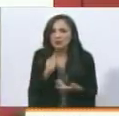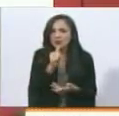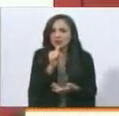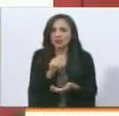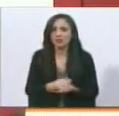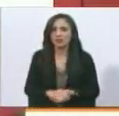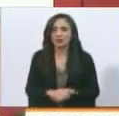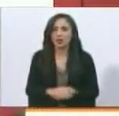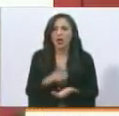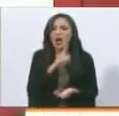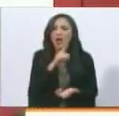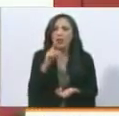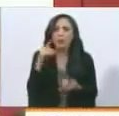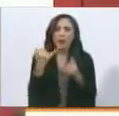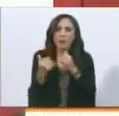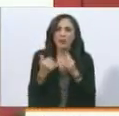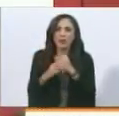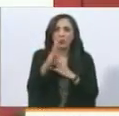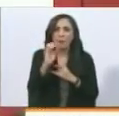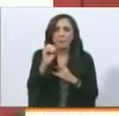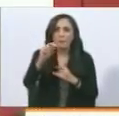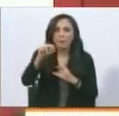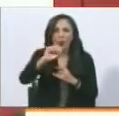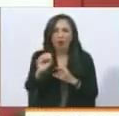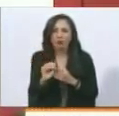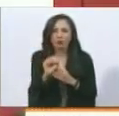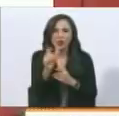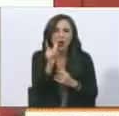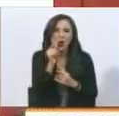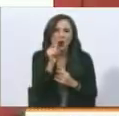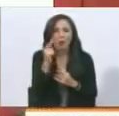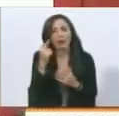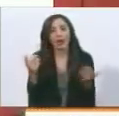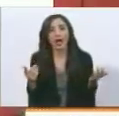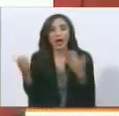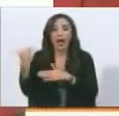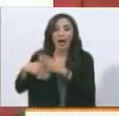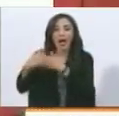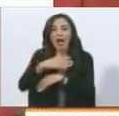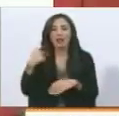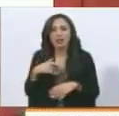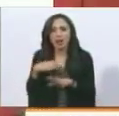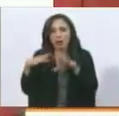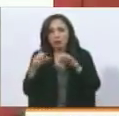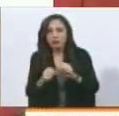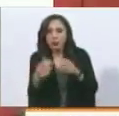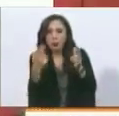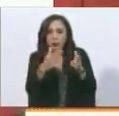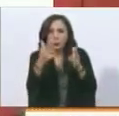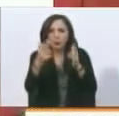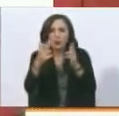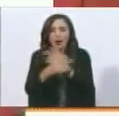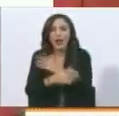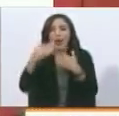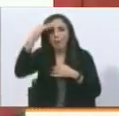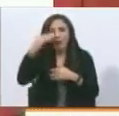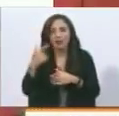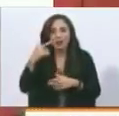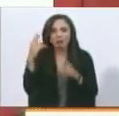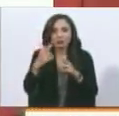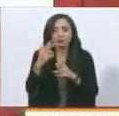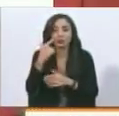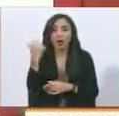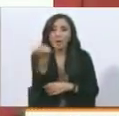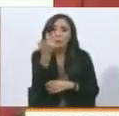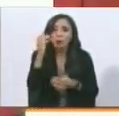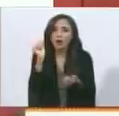Bon. ¿Quién es Monasterio? Un tipo que asaltó un cuartel militar, es un buscado por la justicia. Al menos uno,